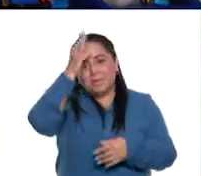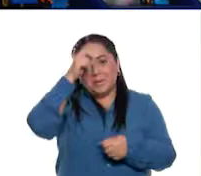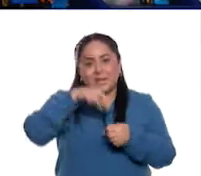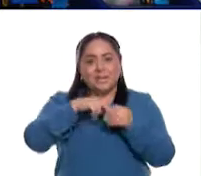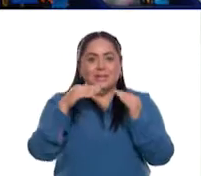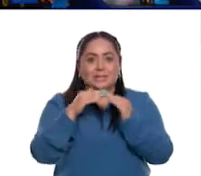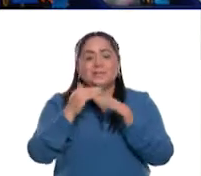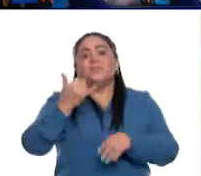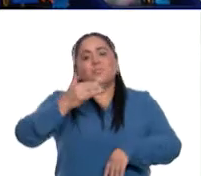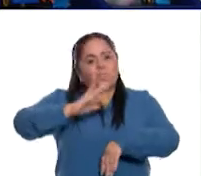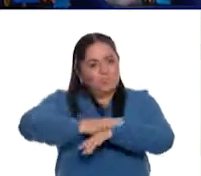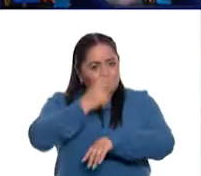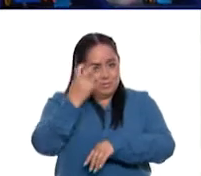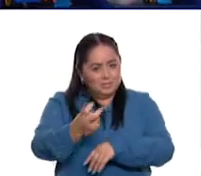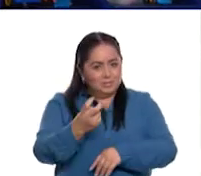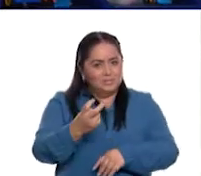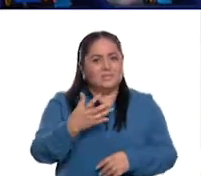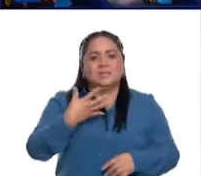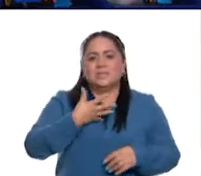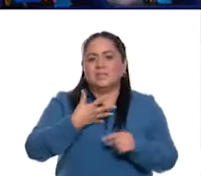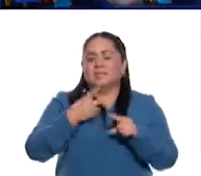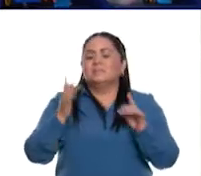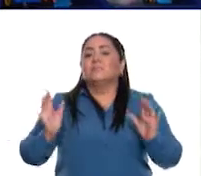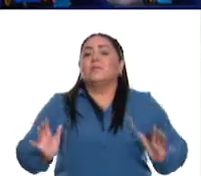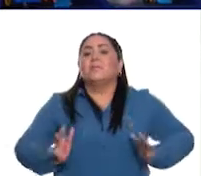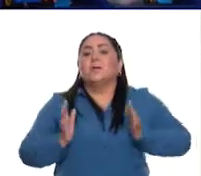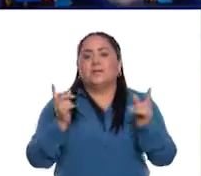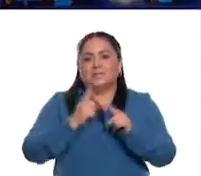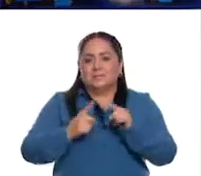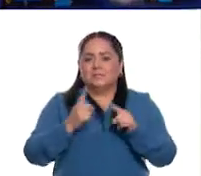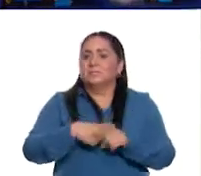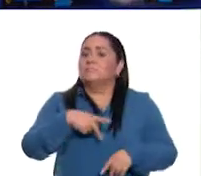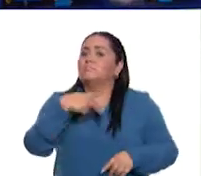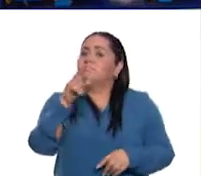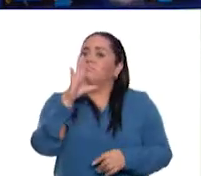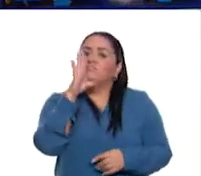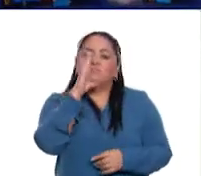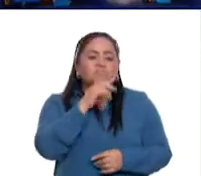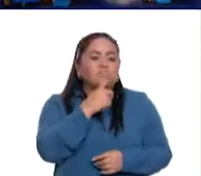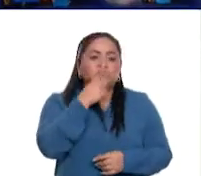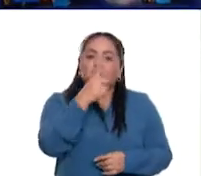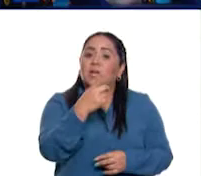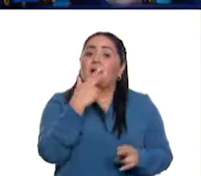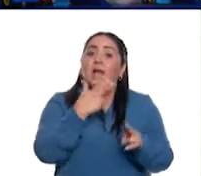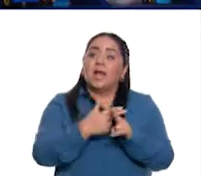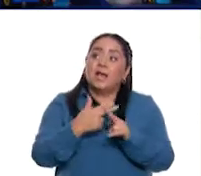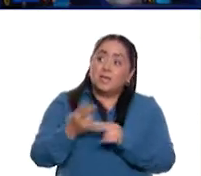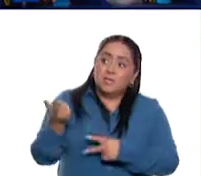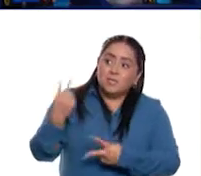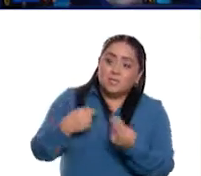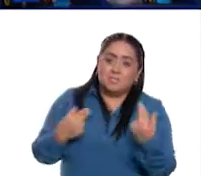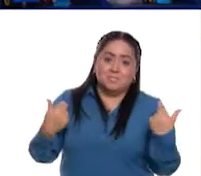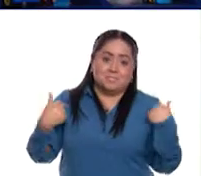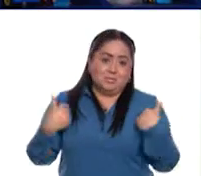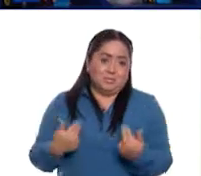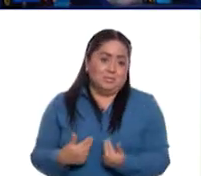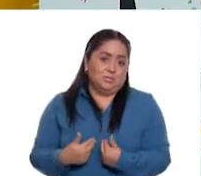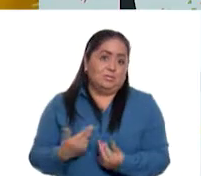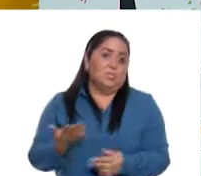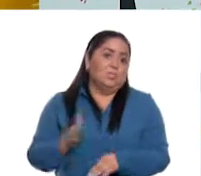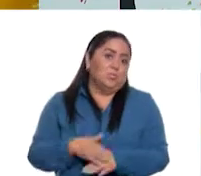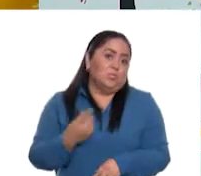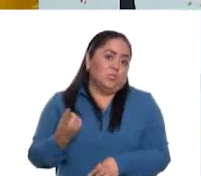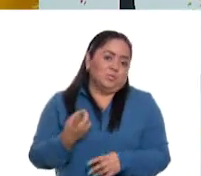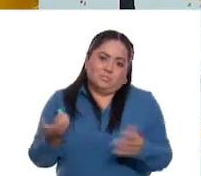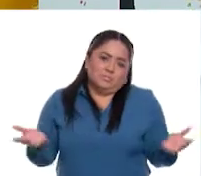Casa. Y por eso les tenemos varias sorpresas, pero no se las puedo decir hasta que lleguen las maestras. ¿Por qué? Pues